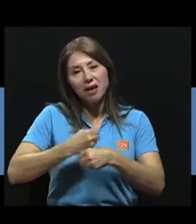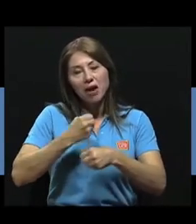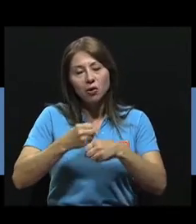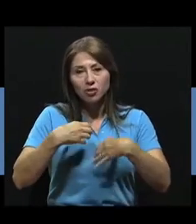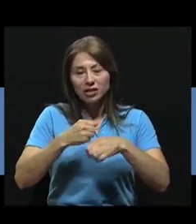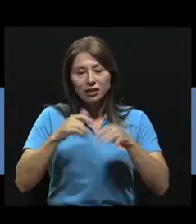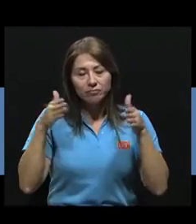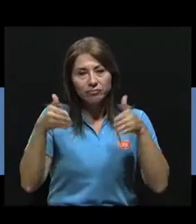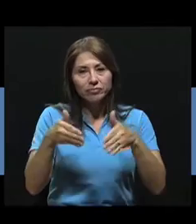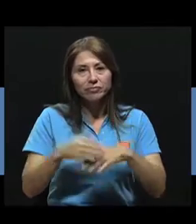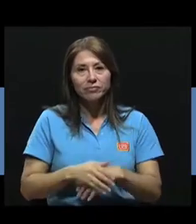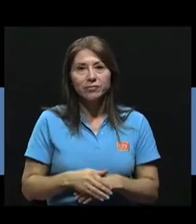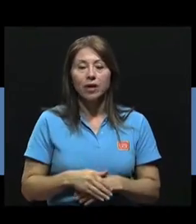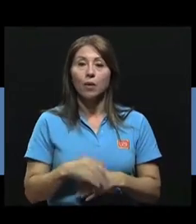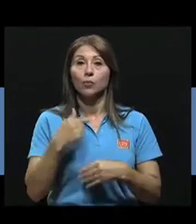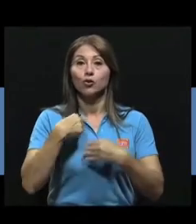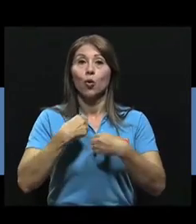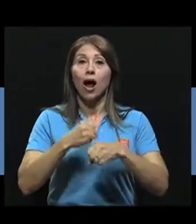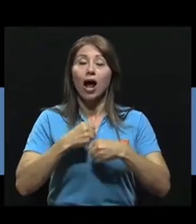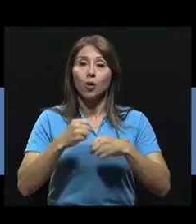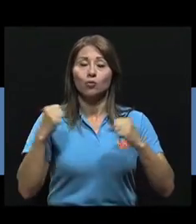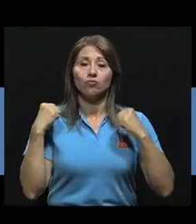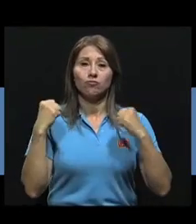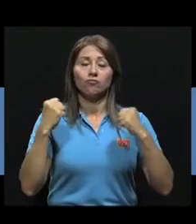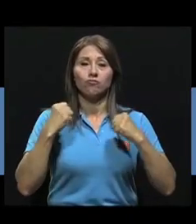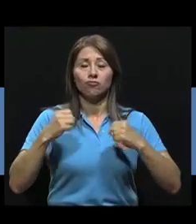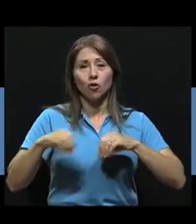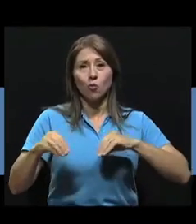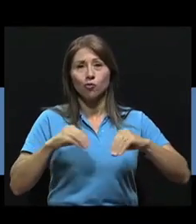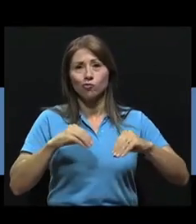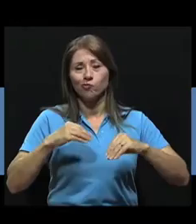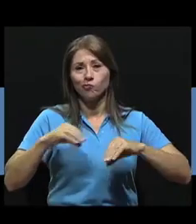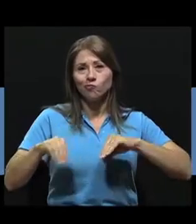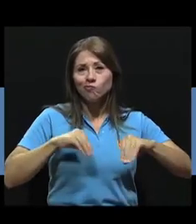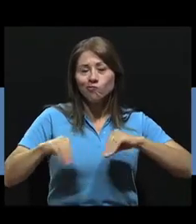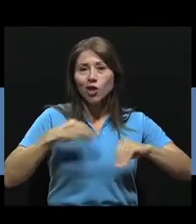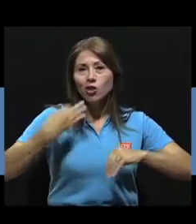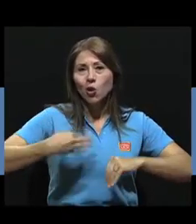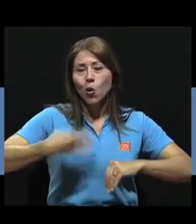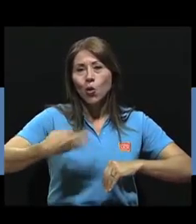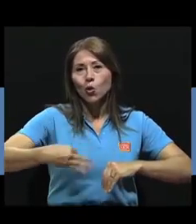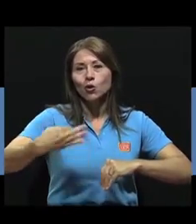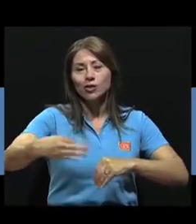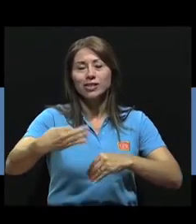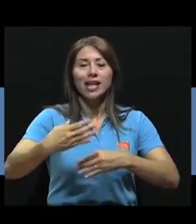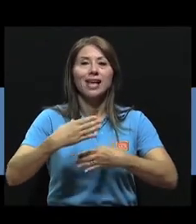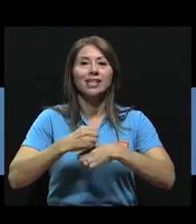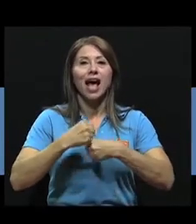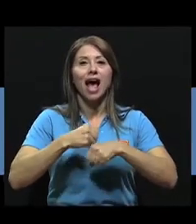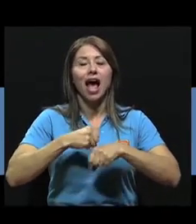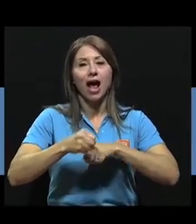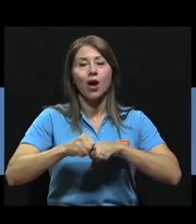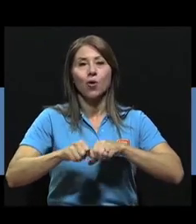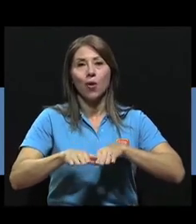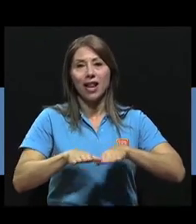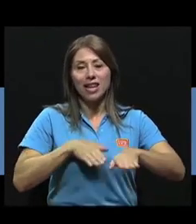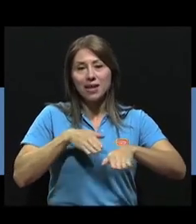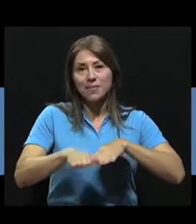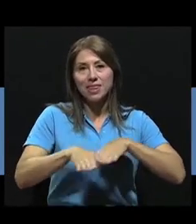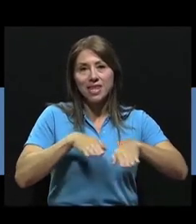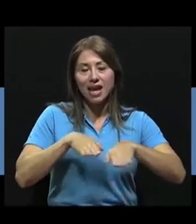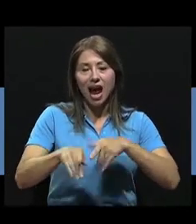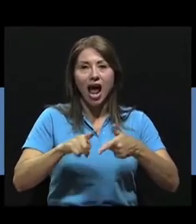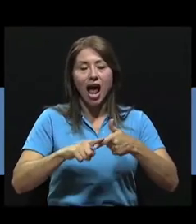todos los trabajos y cosas así. Hago cardio. Todos los días me voy al gimnasio y hago elíptica,